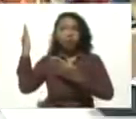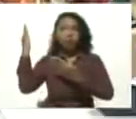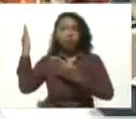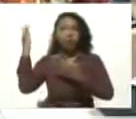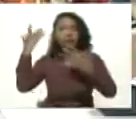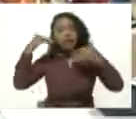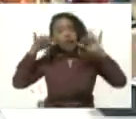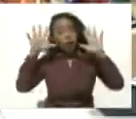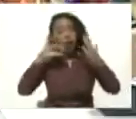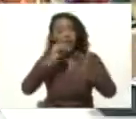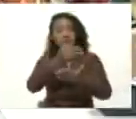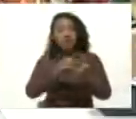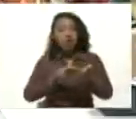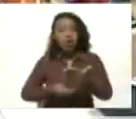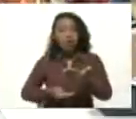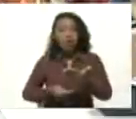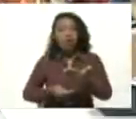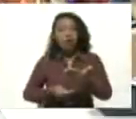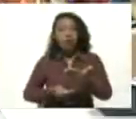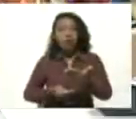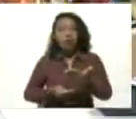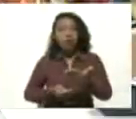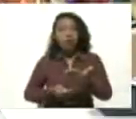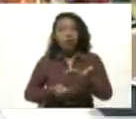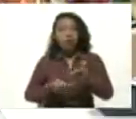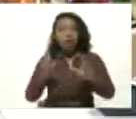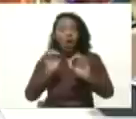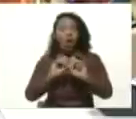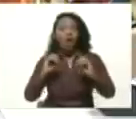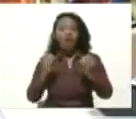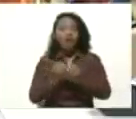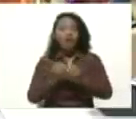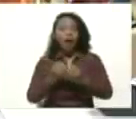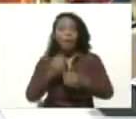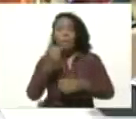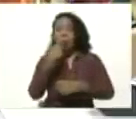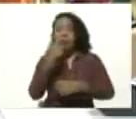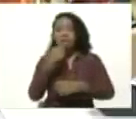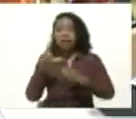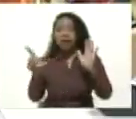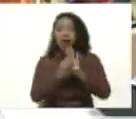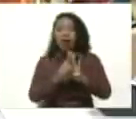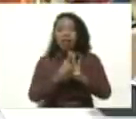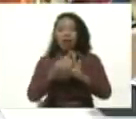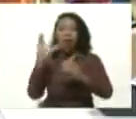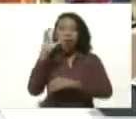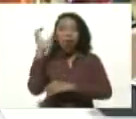Según el informe del Departamento de Medicina Legal de Colombia,